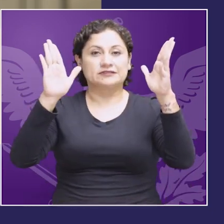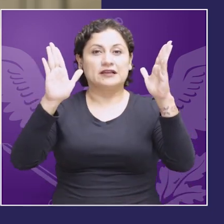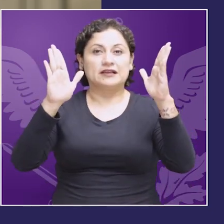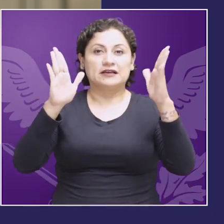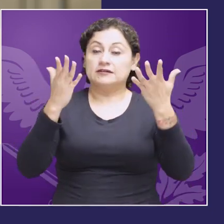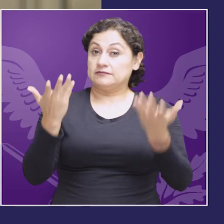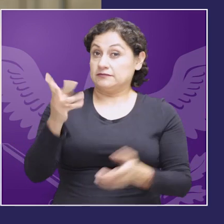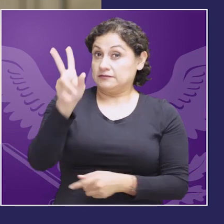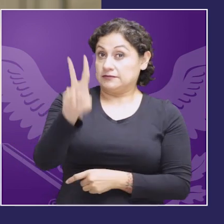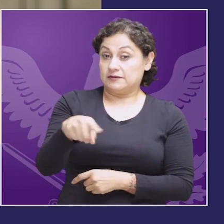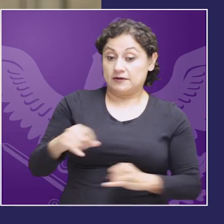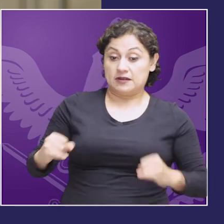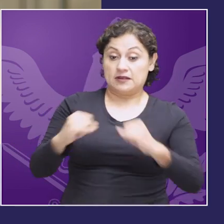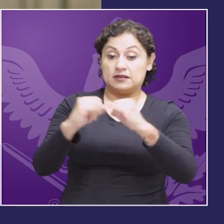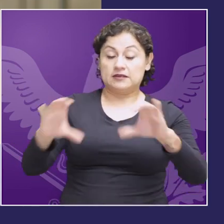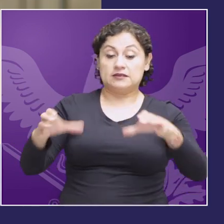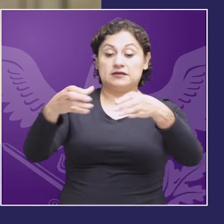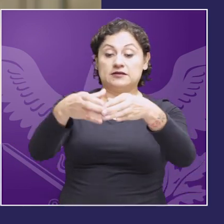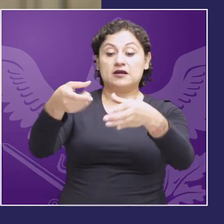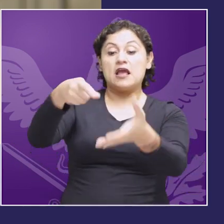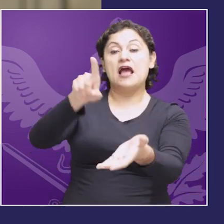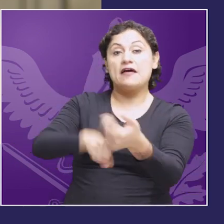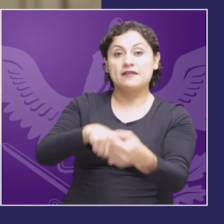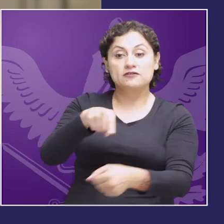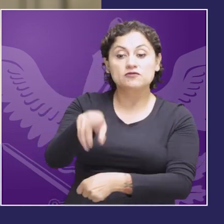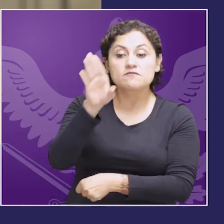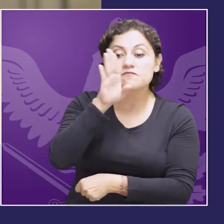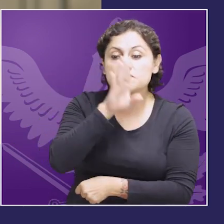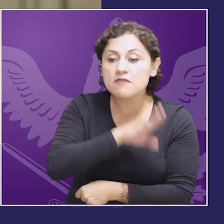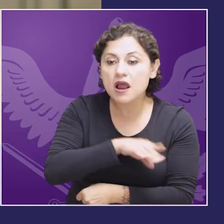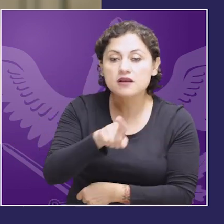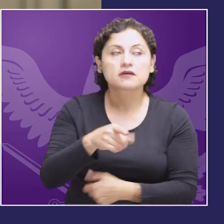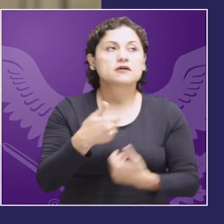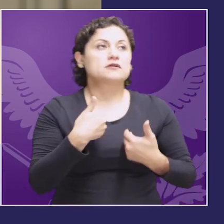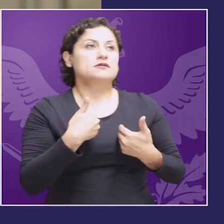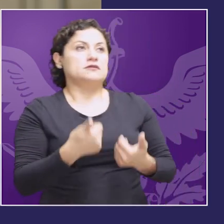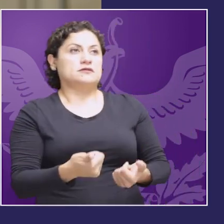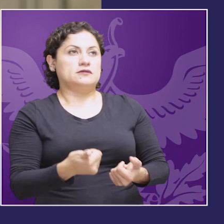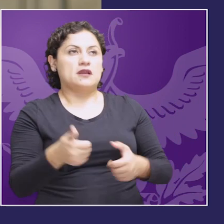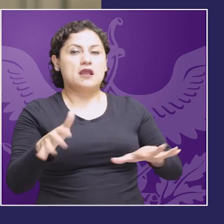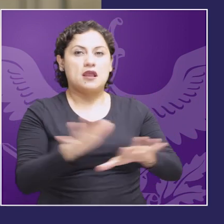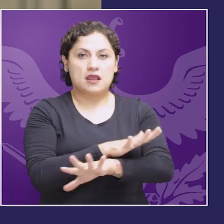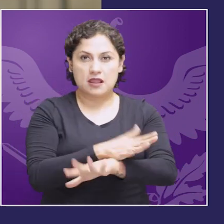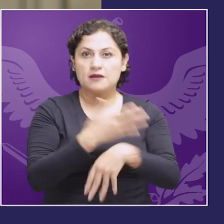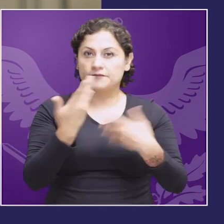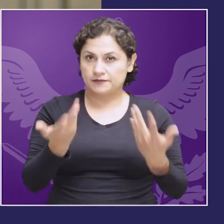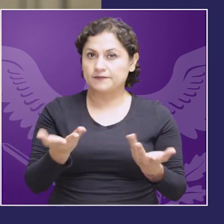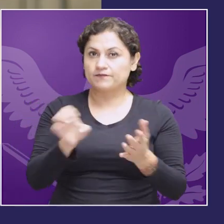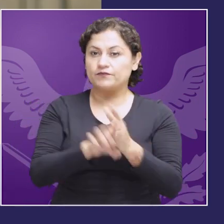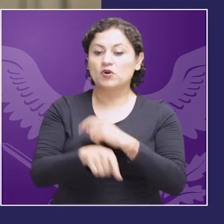efectivamente tienen que ser miradas de la sana crítica, cómo aplica el tema,